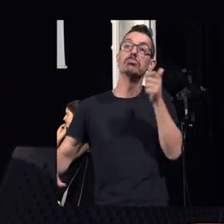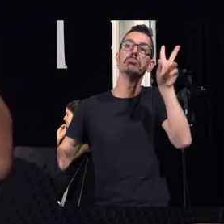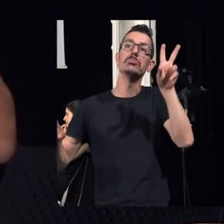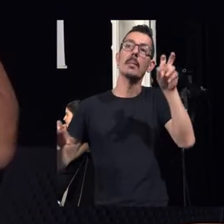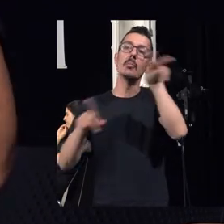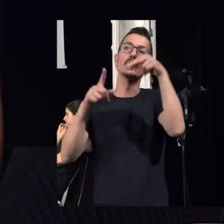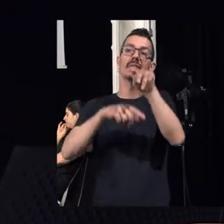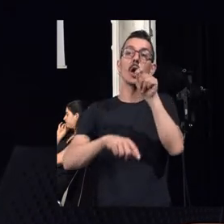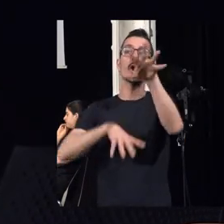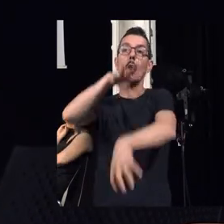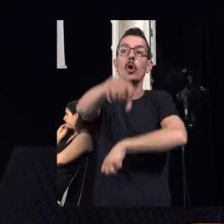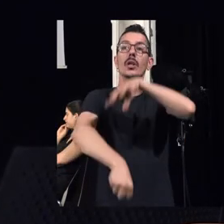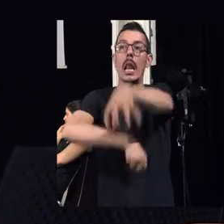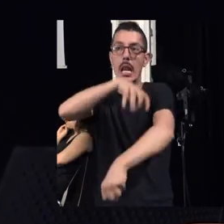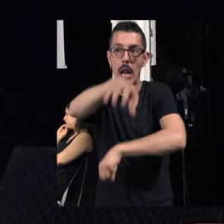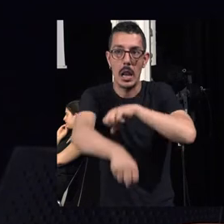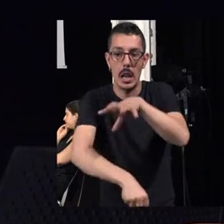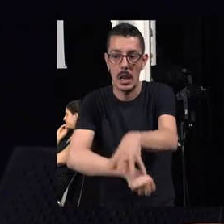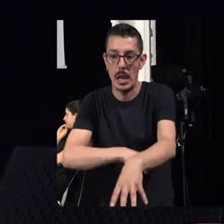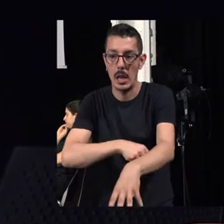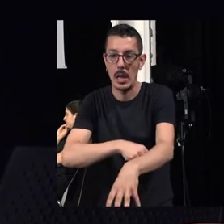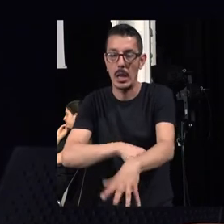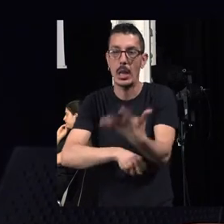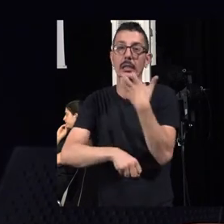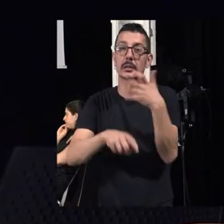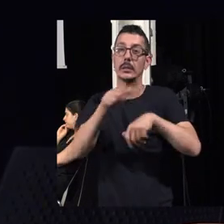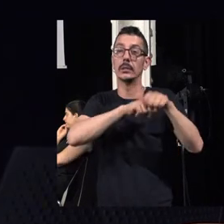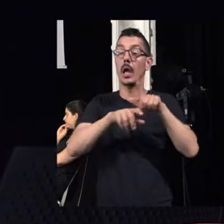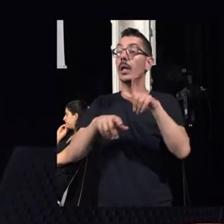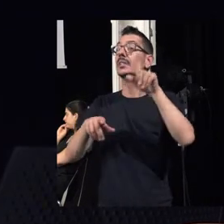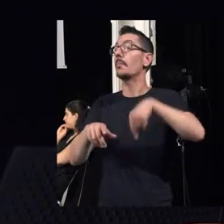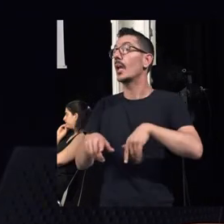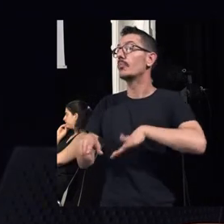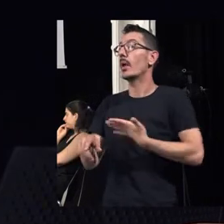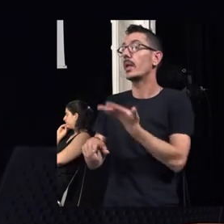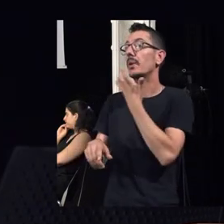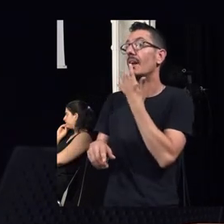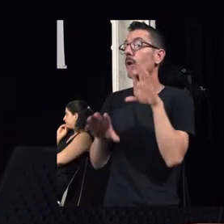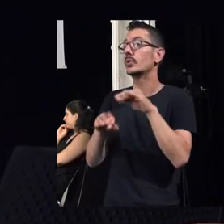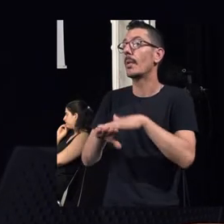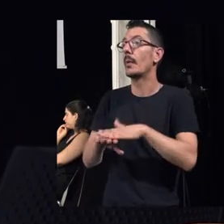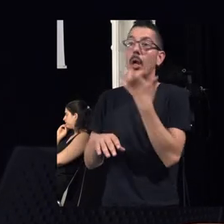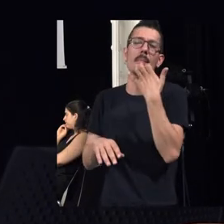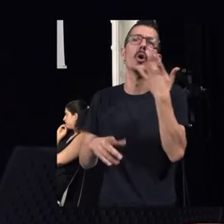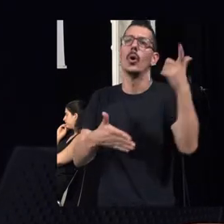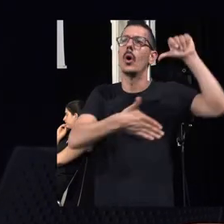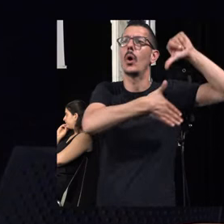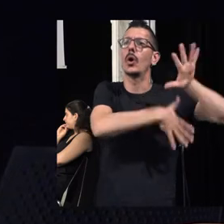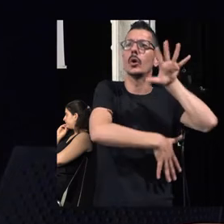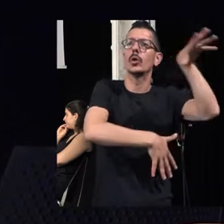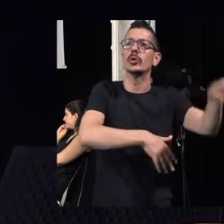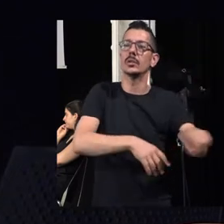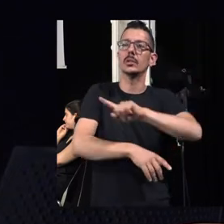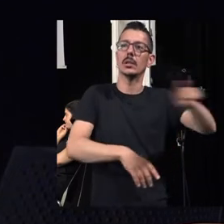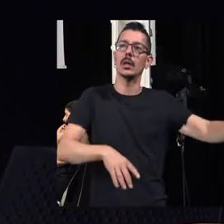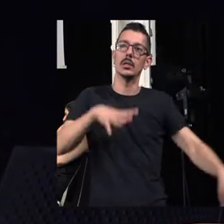lo alargamos un poco la cosa. Este tablero, así como fue, digamos, la conquista de América Latina o de América,